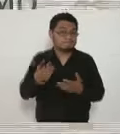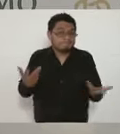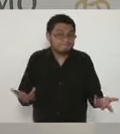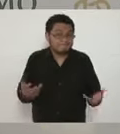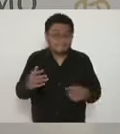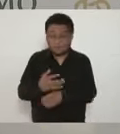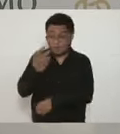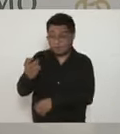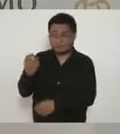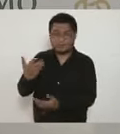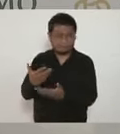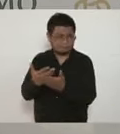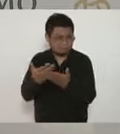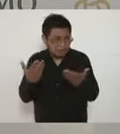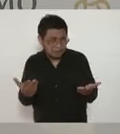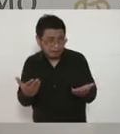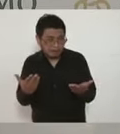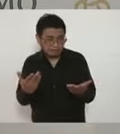es distinto.